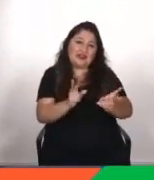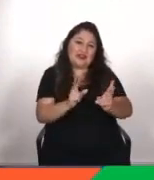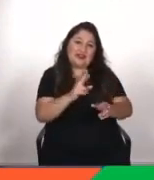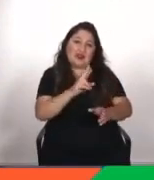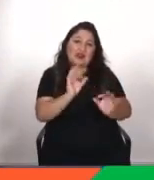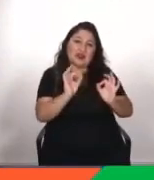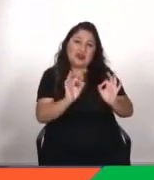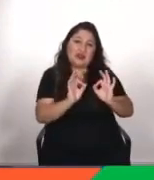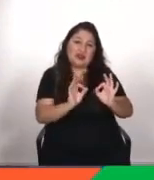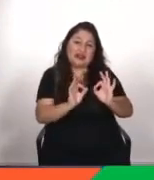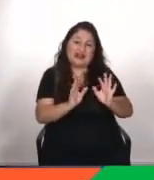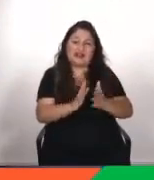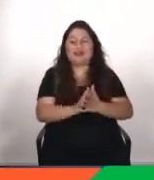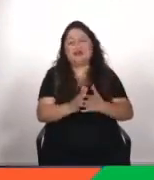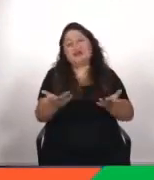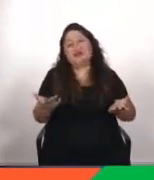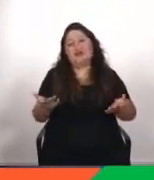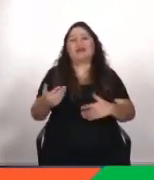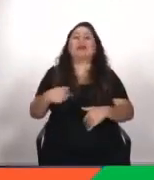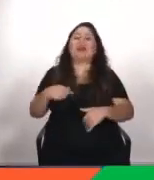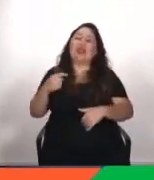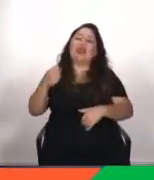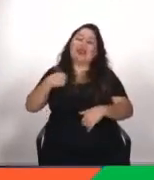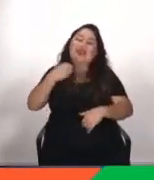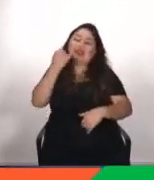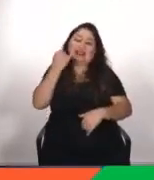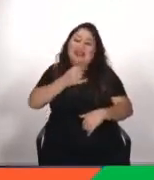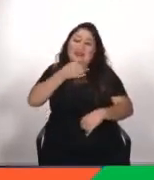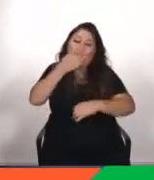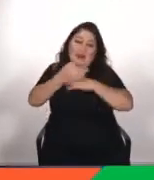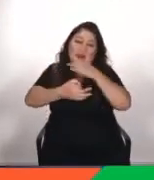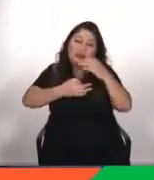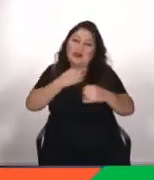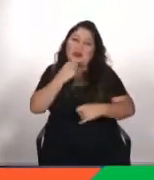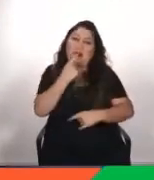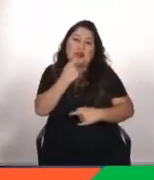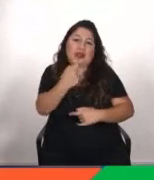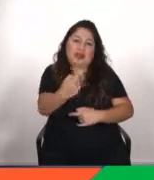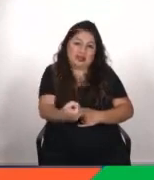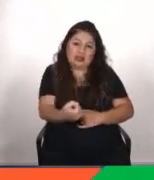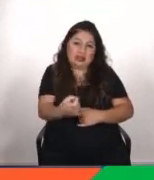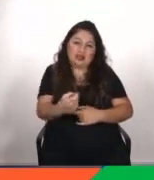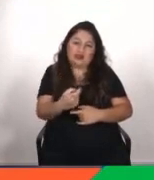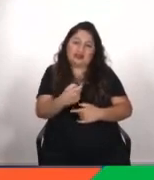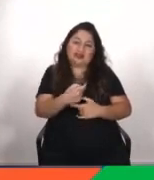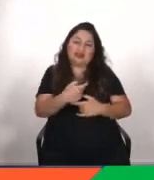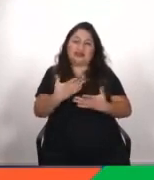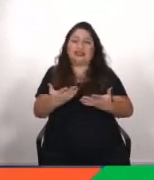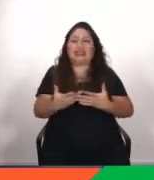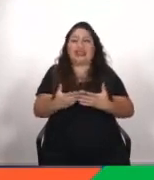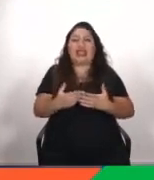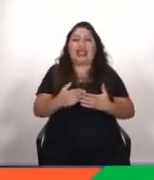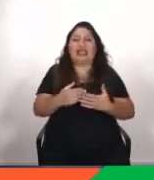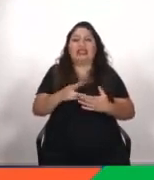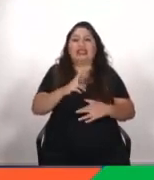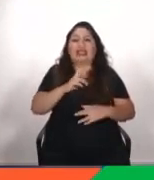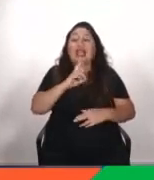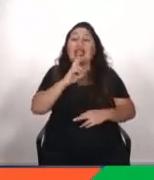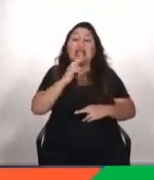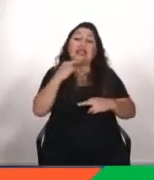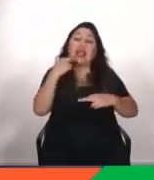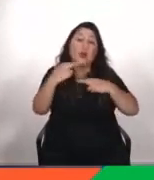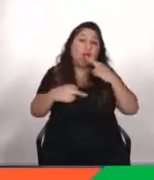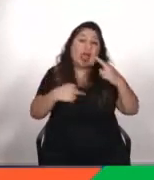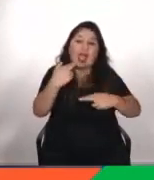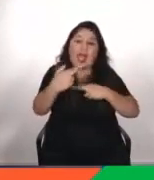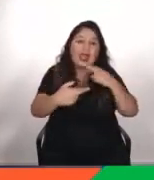historia? Yo siempre conté cuentos en bares, en teatros, cuentos tradicionales, y sigo haciéndolo. Me encanta mucho la narración